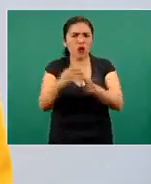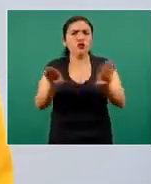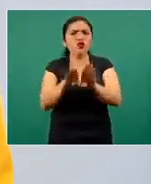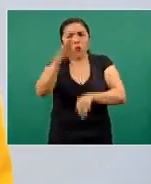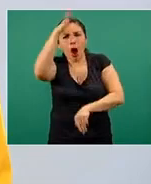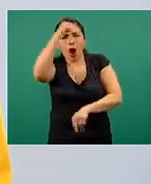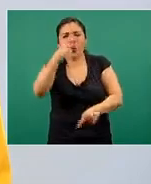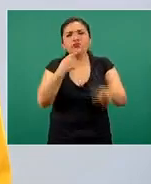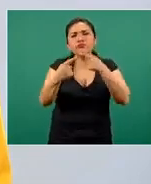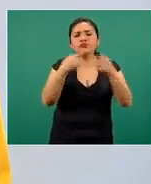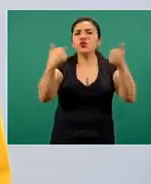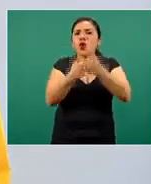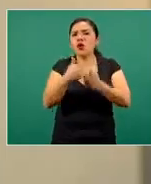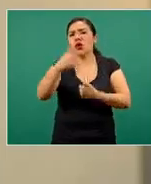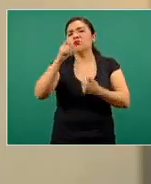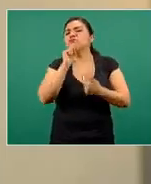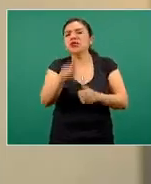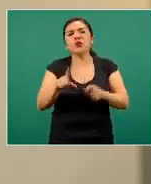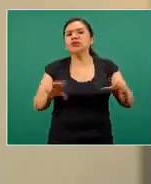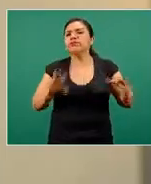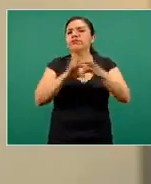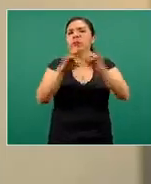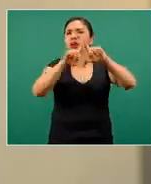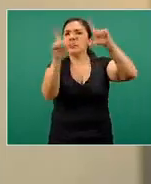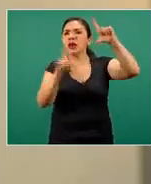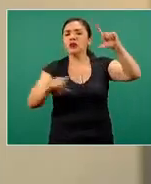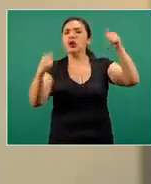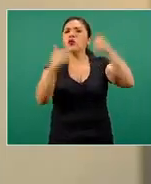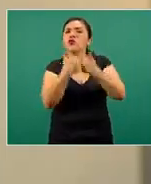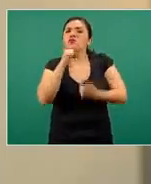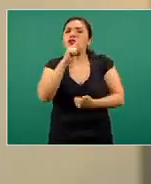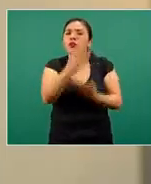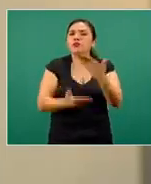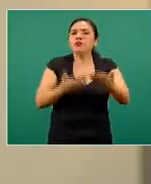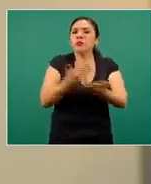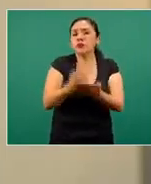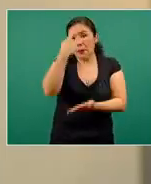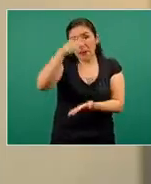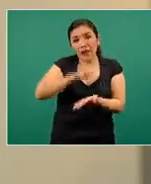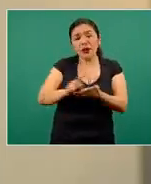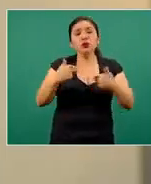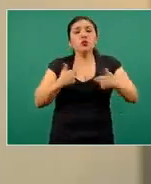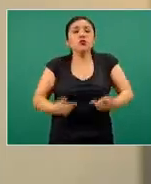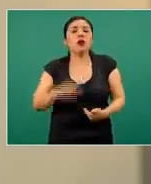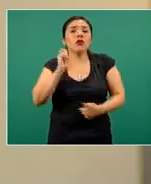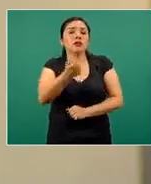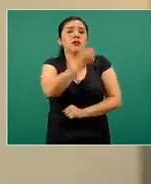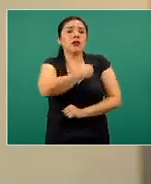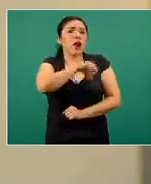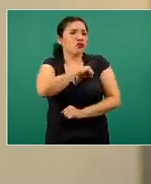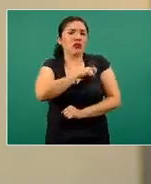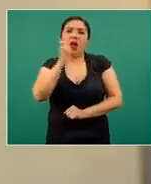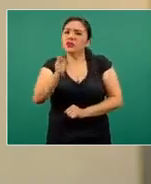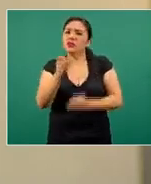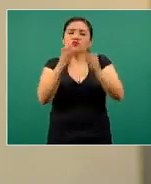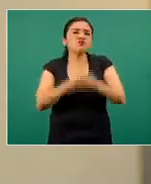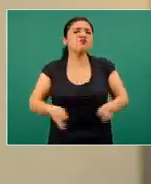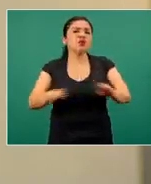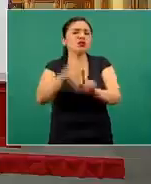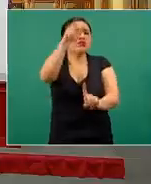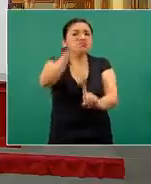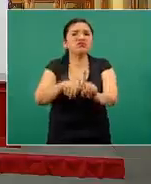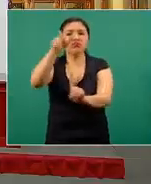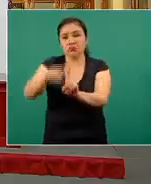los planteamientos nacionales y con la propuesta del derecho humano a la salud como un derecho humano individual y